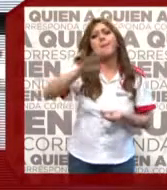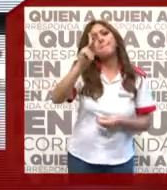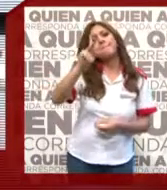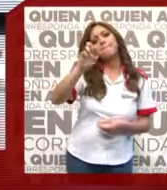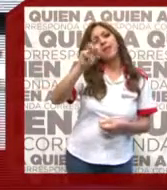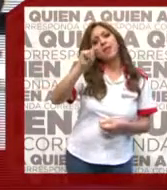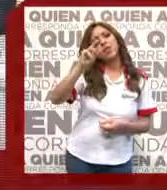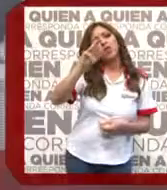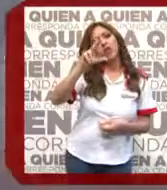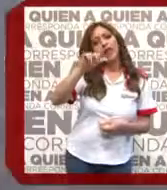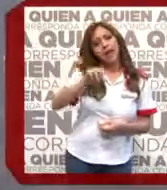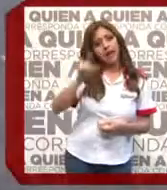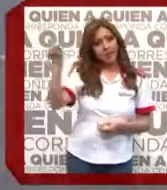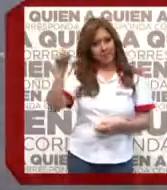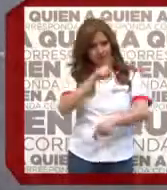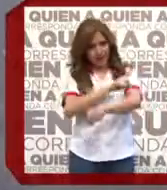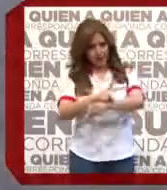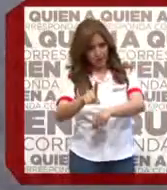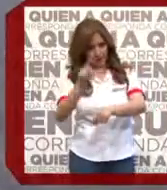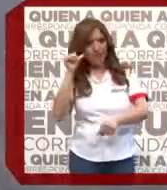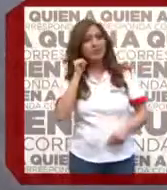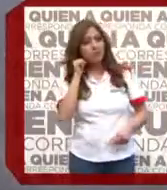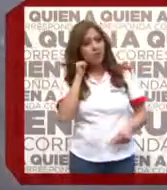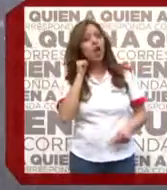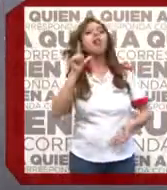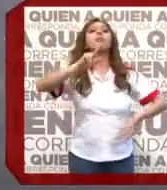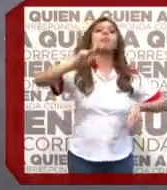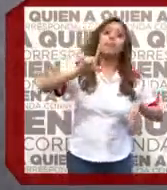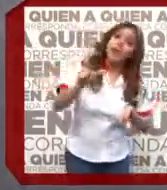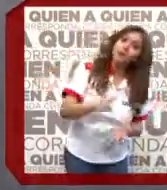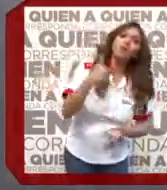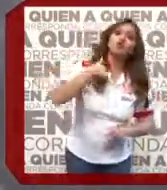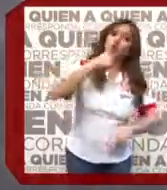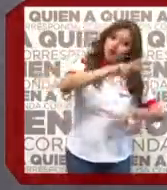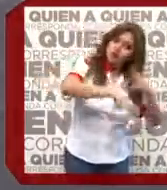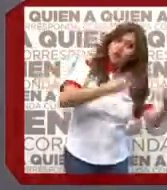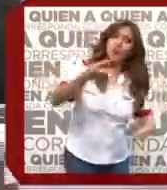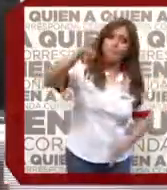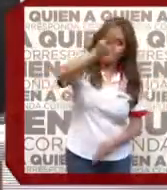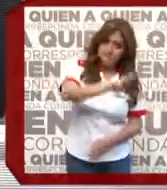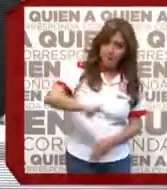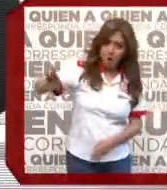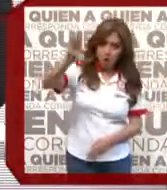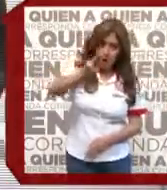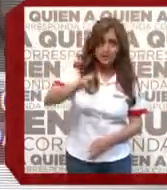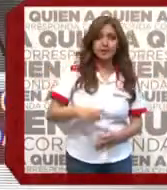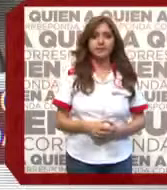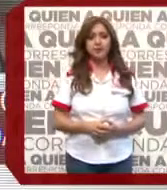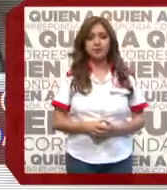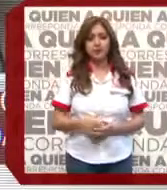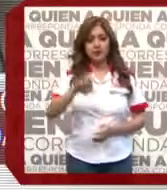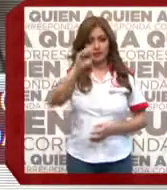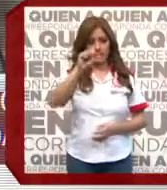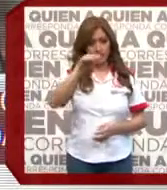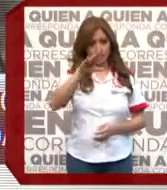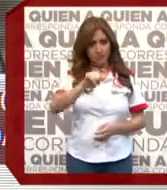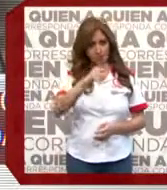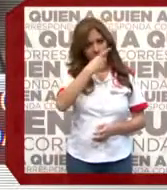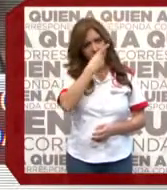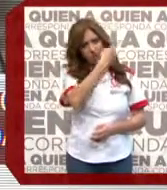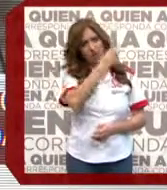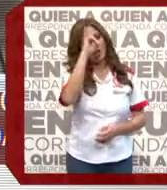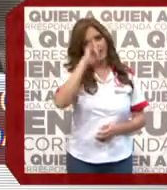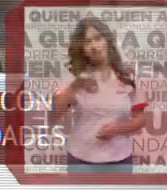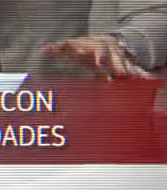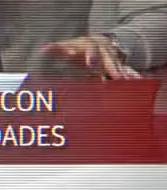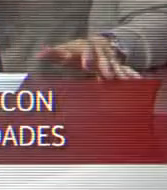la delegación Azcapotzalco. Después les presenté la monumental fuga el pasado miércoles. Samia. Aquí estoy, señor, claro que sí. Ahí está el jefe de